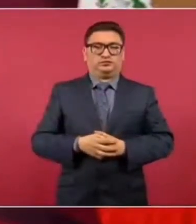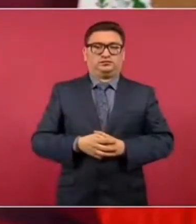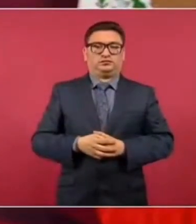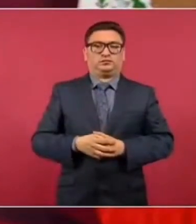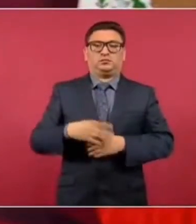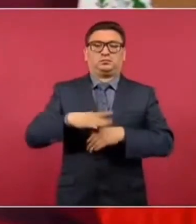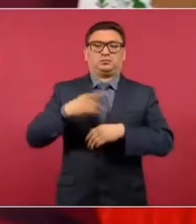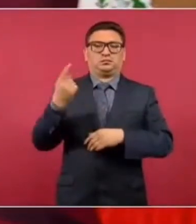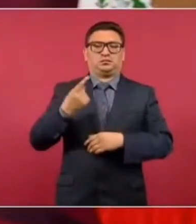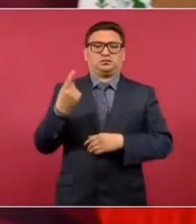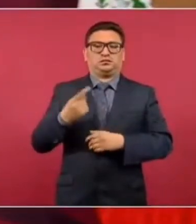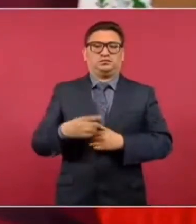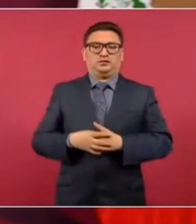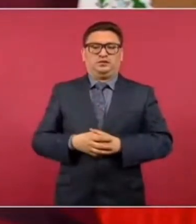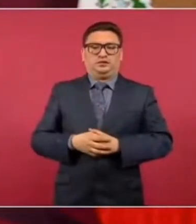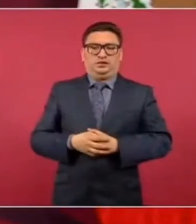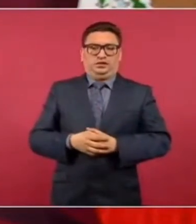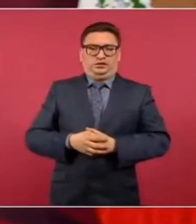porque